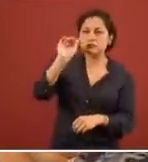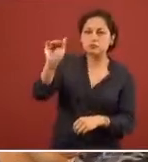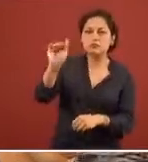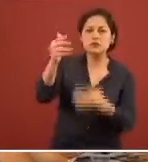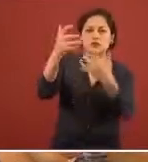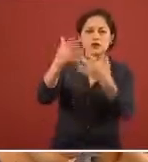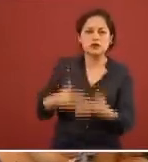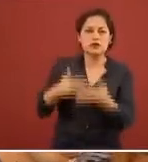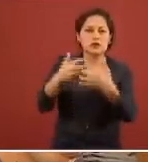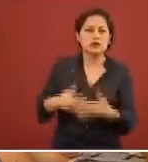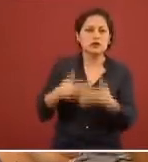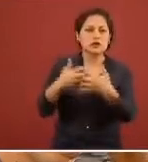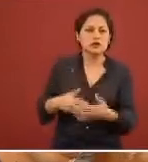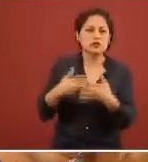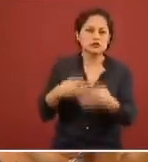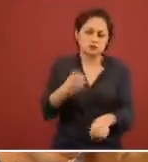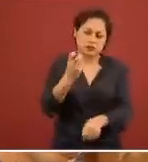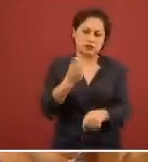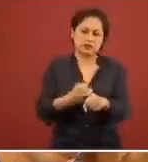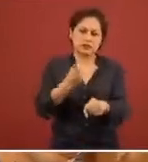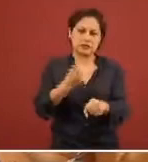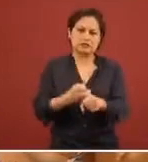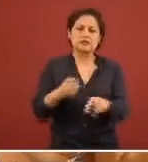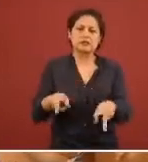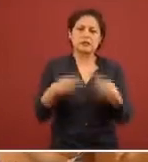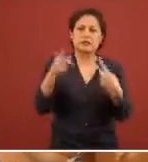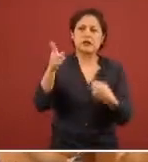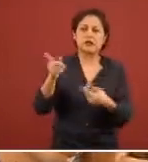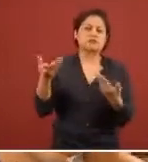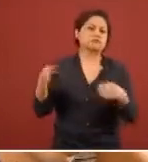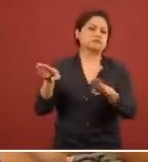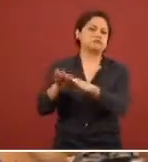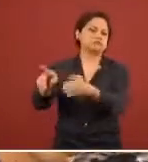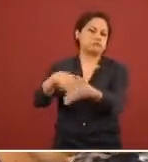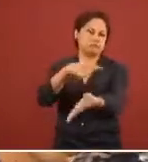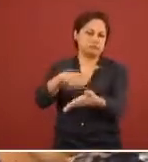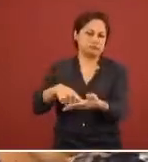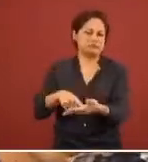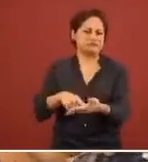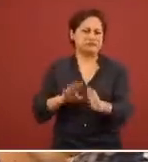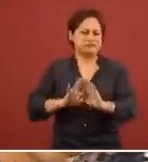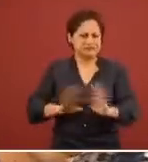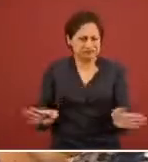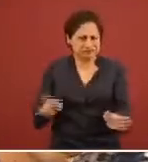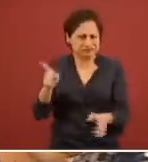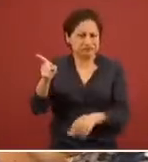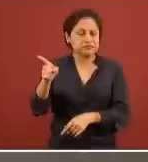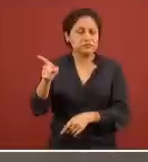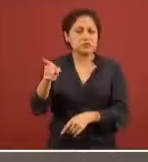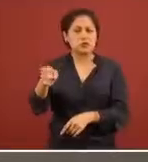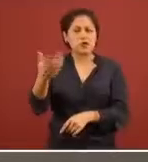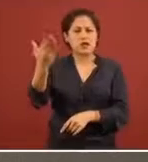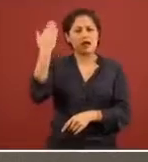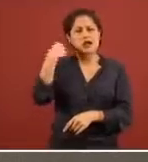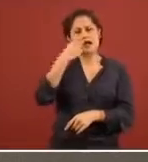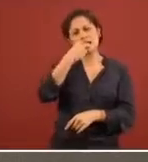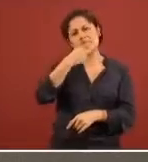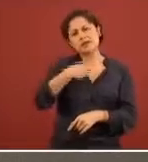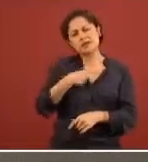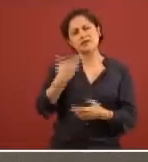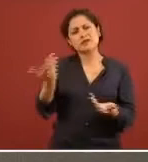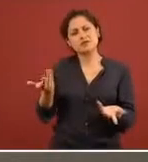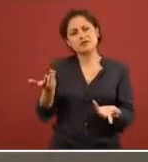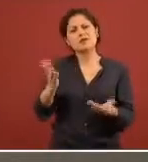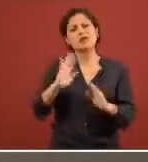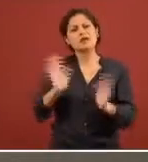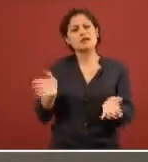más importantes del país, que es la cervecera. Usted ya nos había comentado algo al respecto sobre pues que no era catalogado